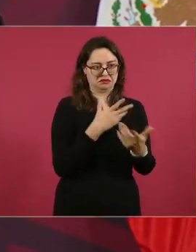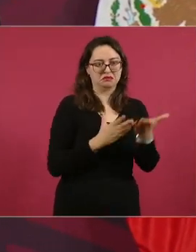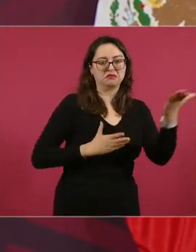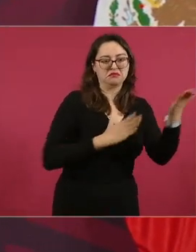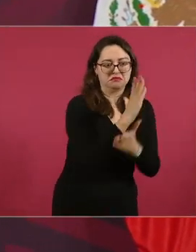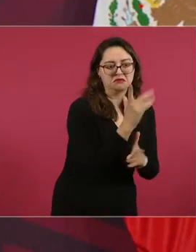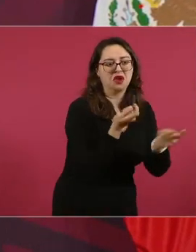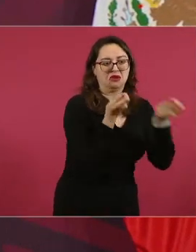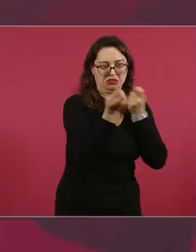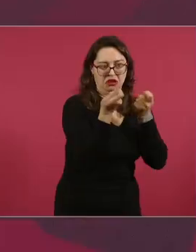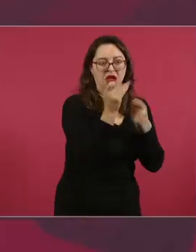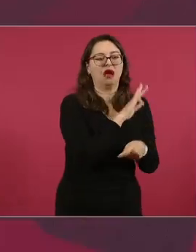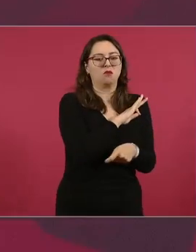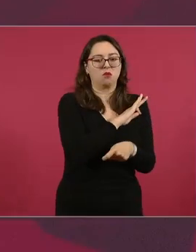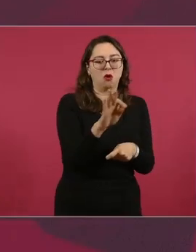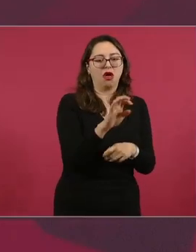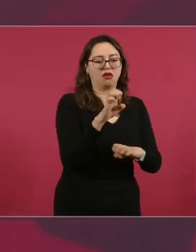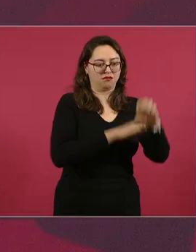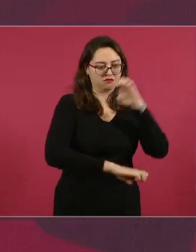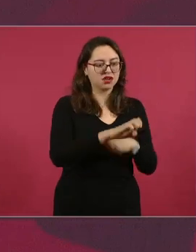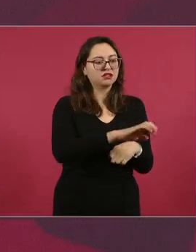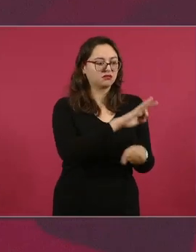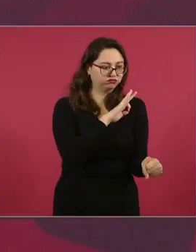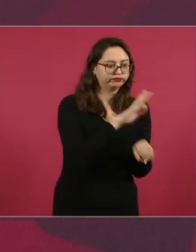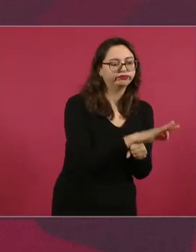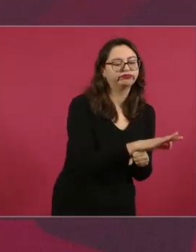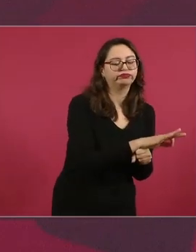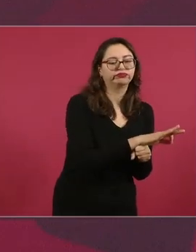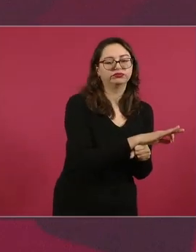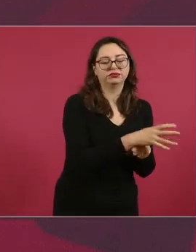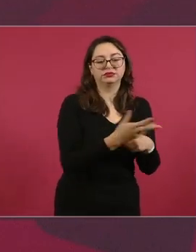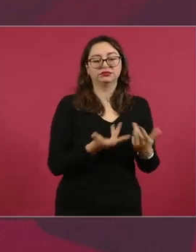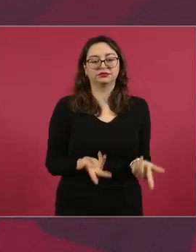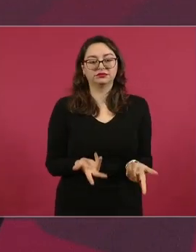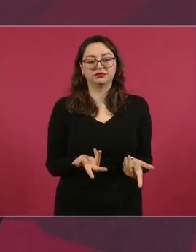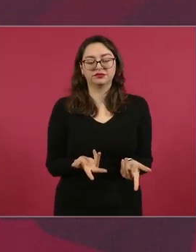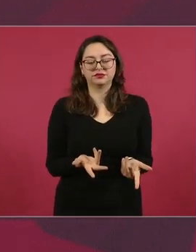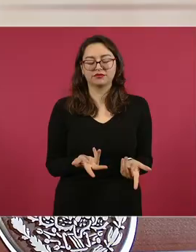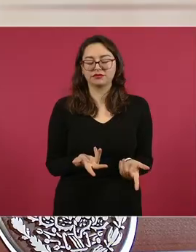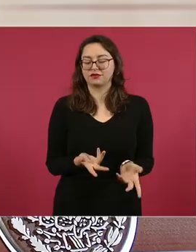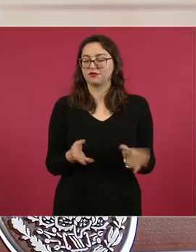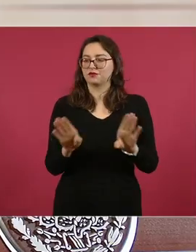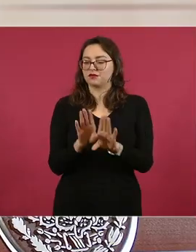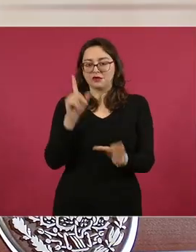de los monopolios. Pero fíjense la paradoja: